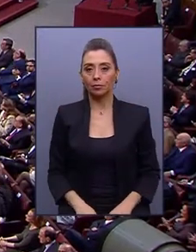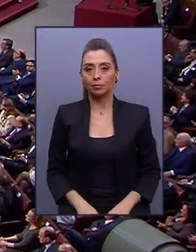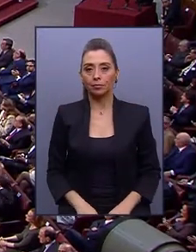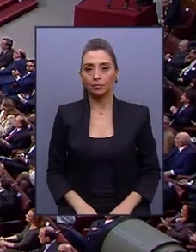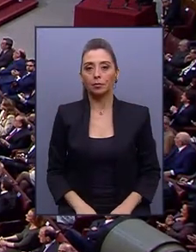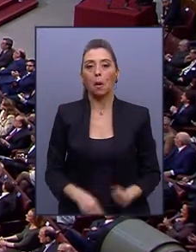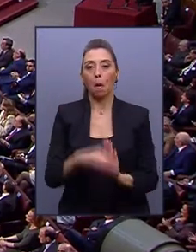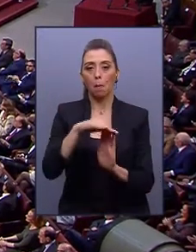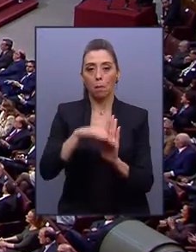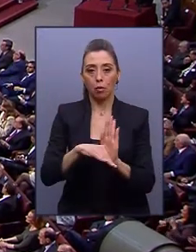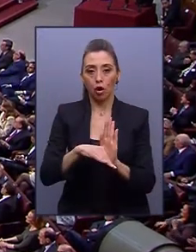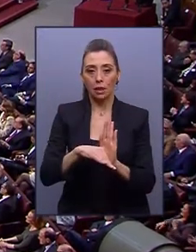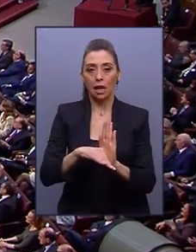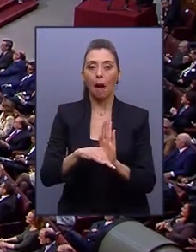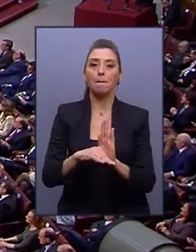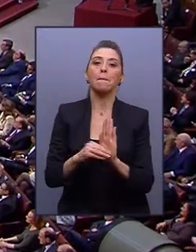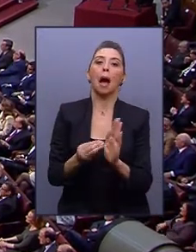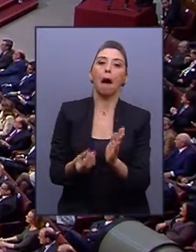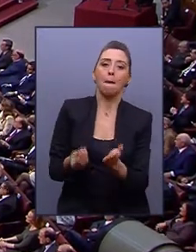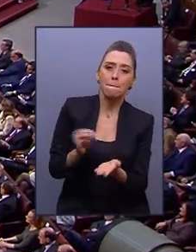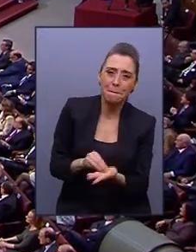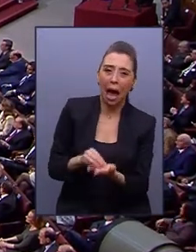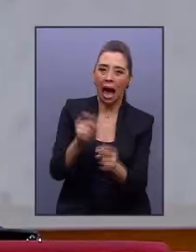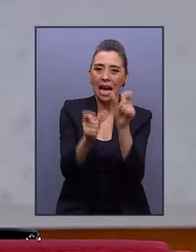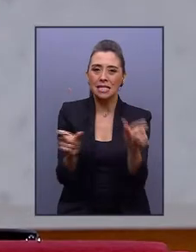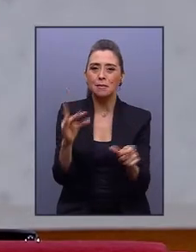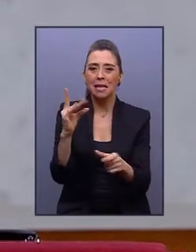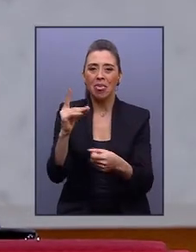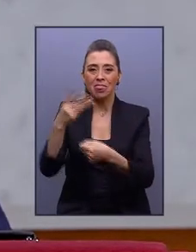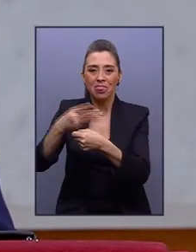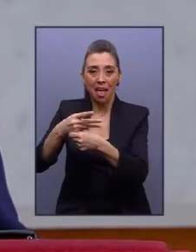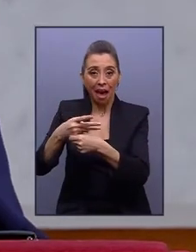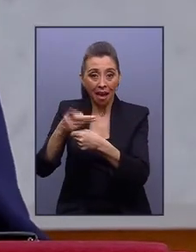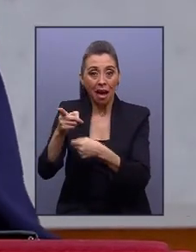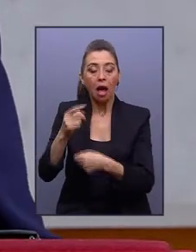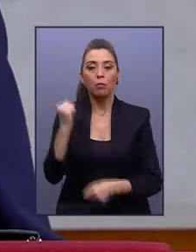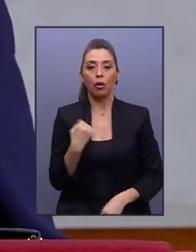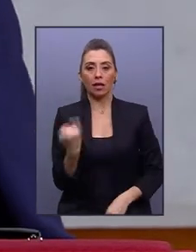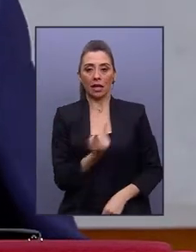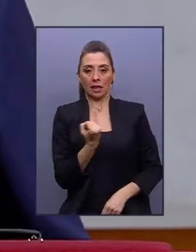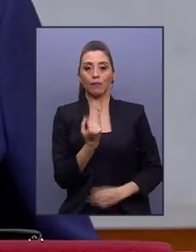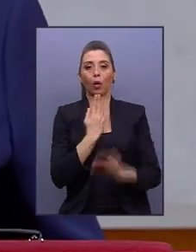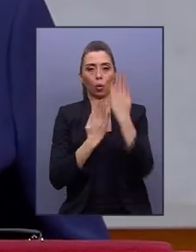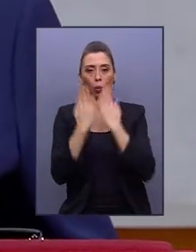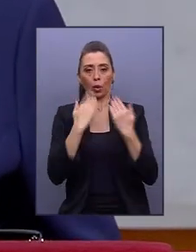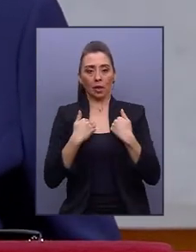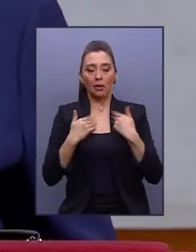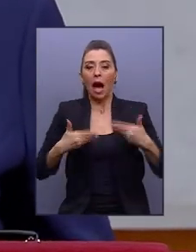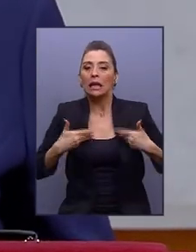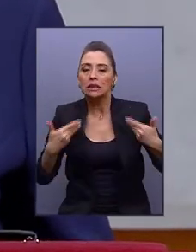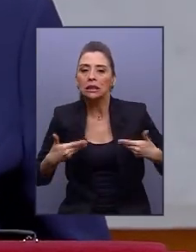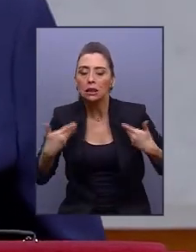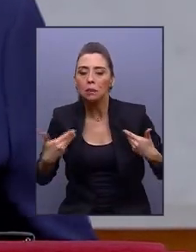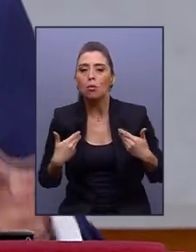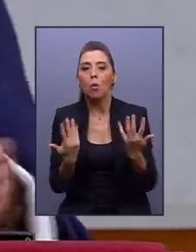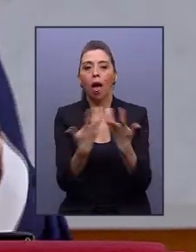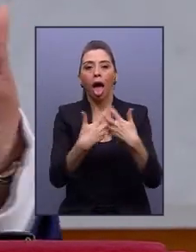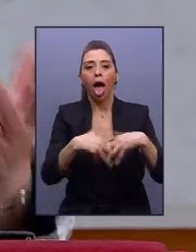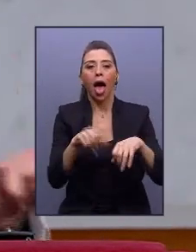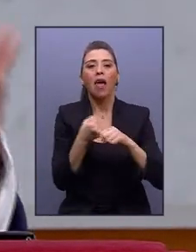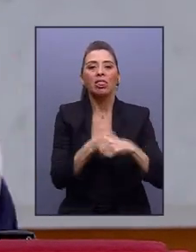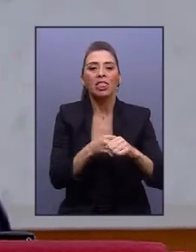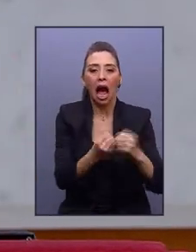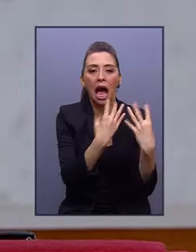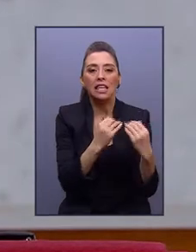El programa Más Adultos Mayores Autovalentes, que fomenta el autocuidado y la estimulación a través de diversos talleres que